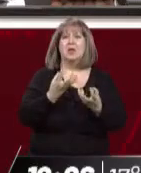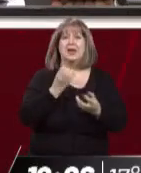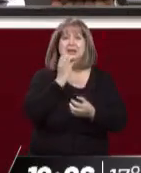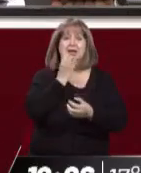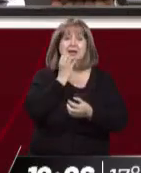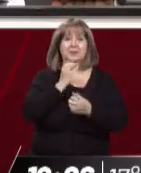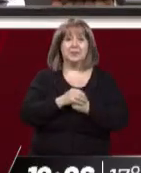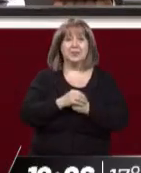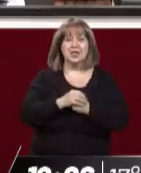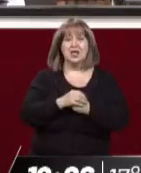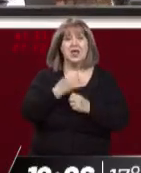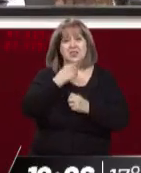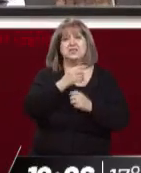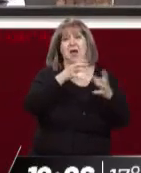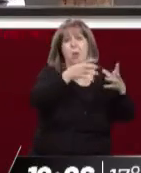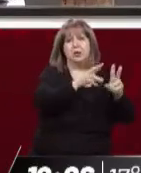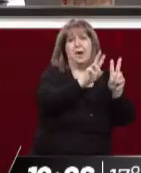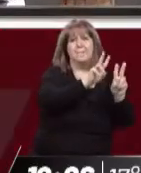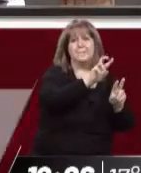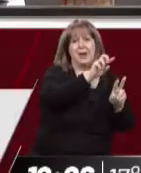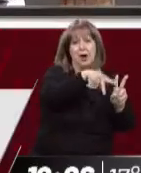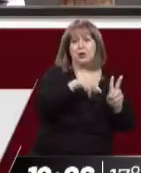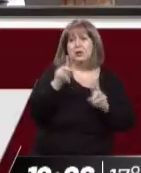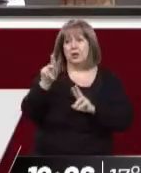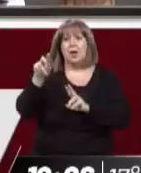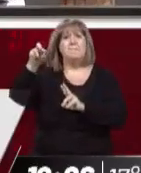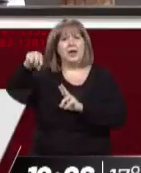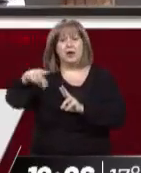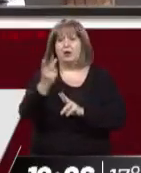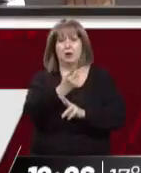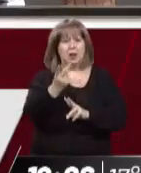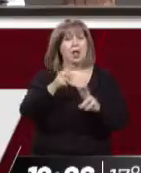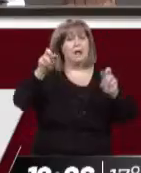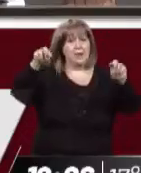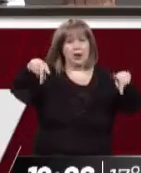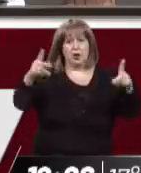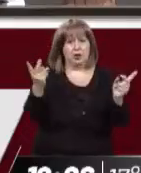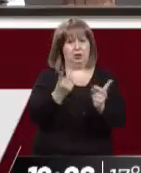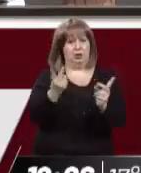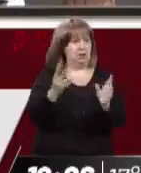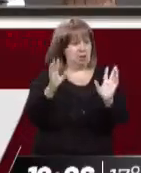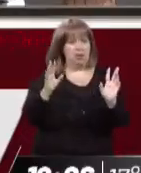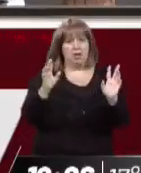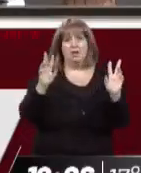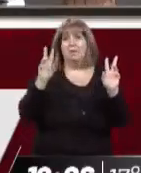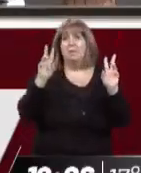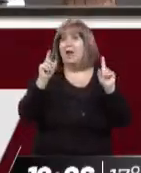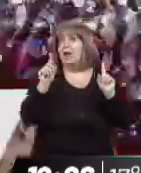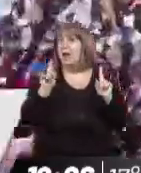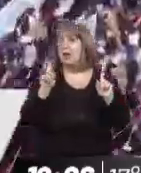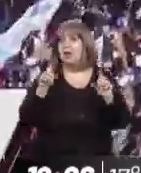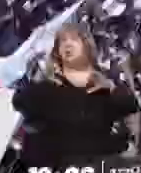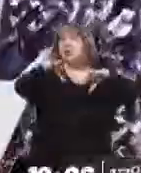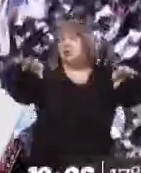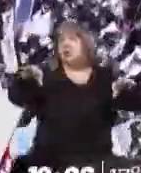se reconocen peronistas, todos reivindican aquellos postulados de la lealtad y del peronismo fundacional, pero hoy estuvieron